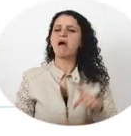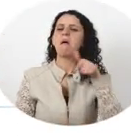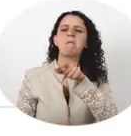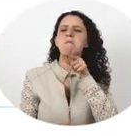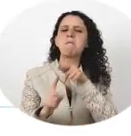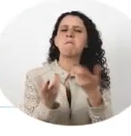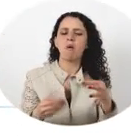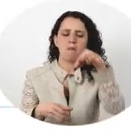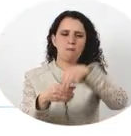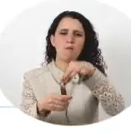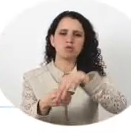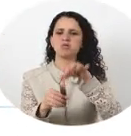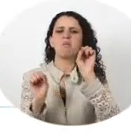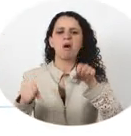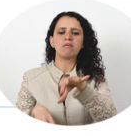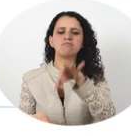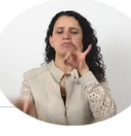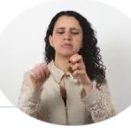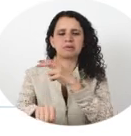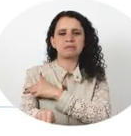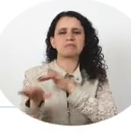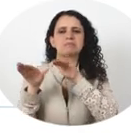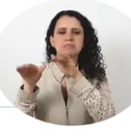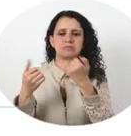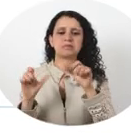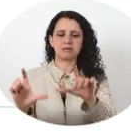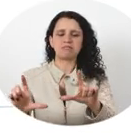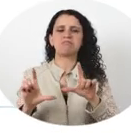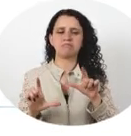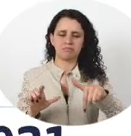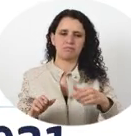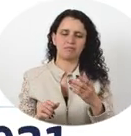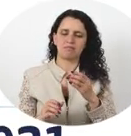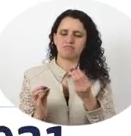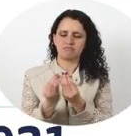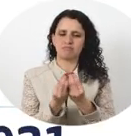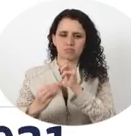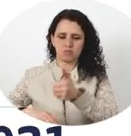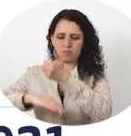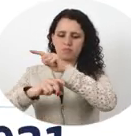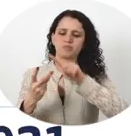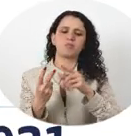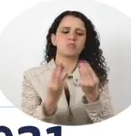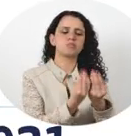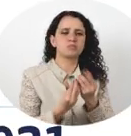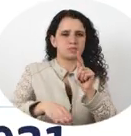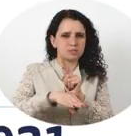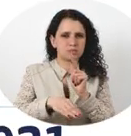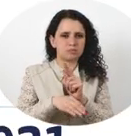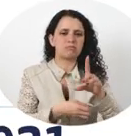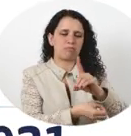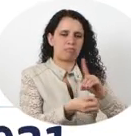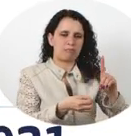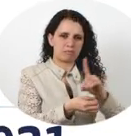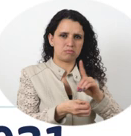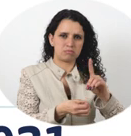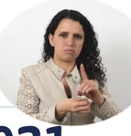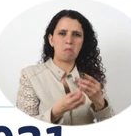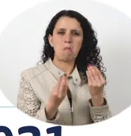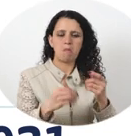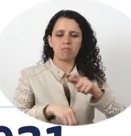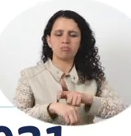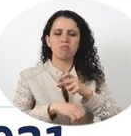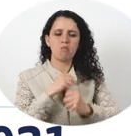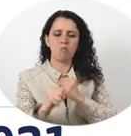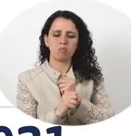en la cual mediante votación se elegirán a los representantes de egresados ante el Consejo Superior, los consejos de facultades y los departamentos para